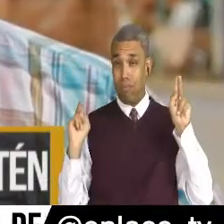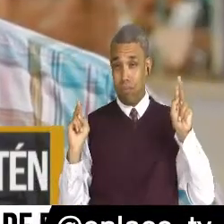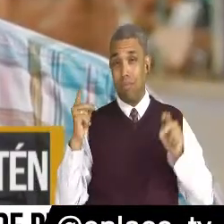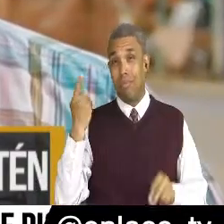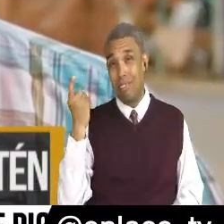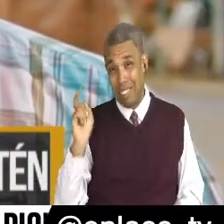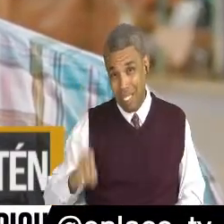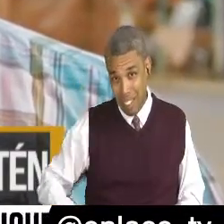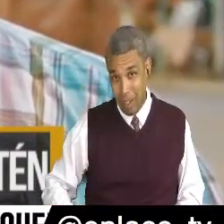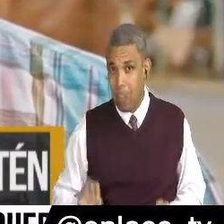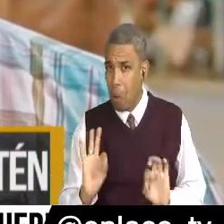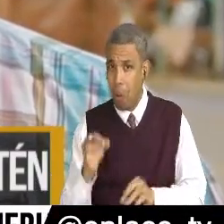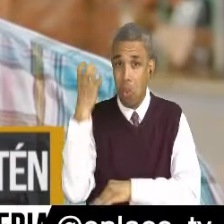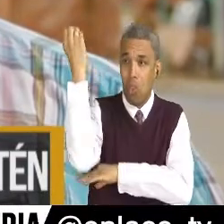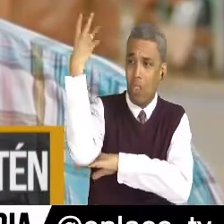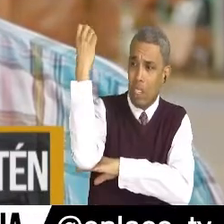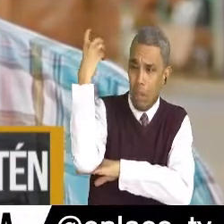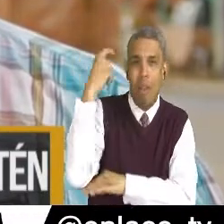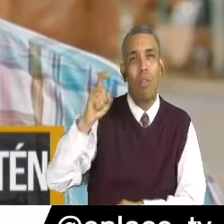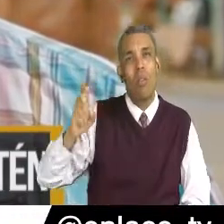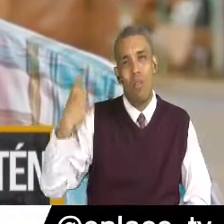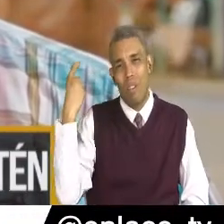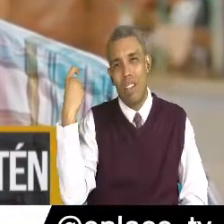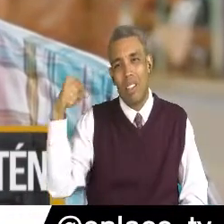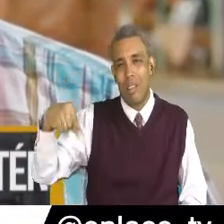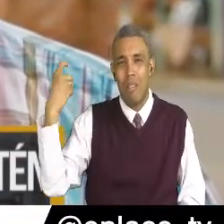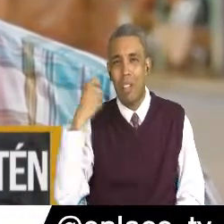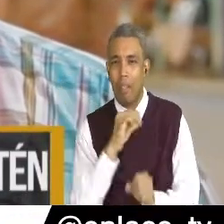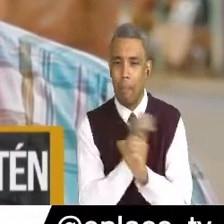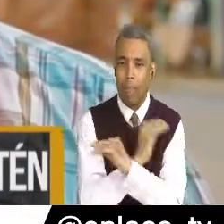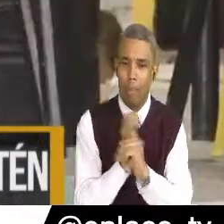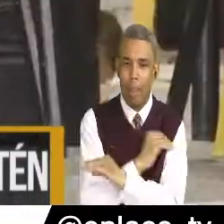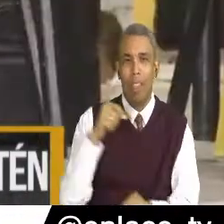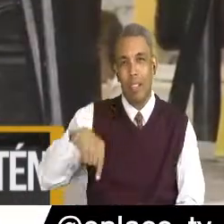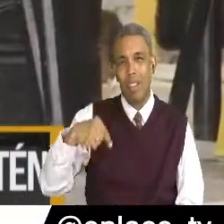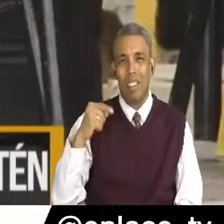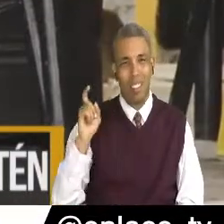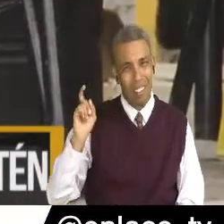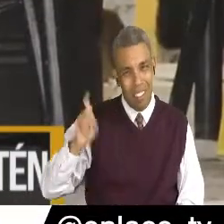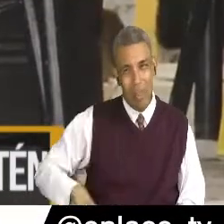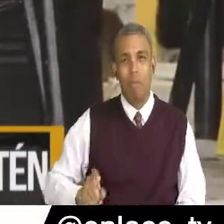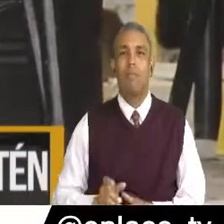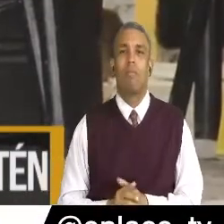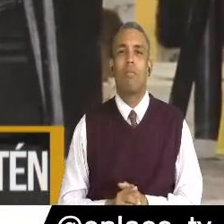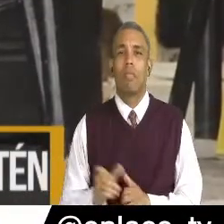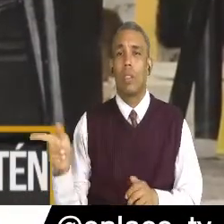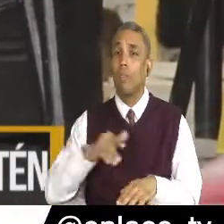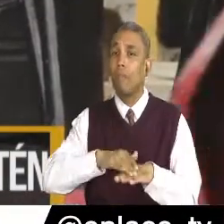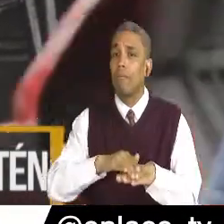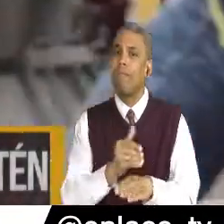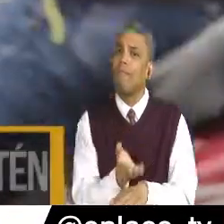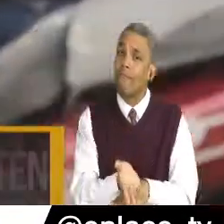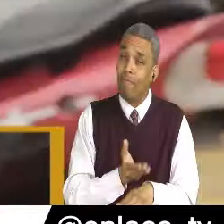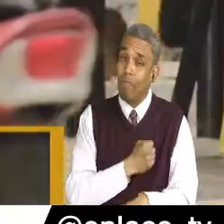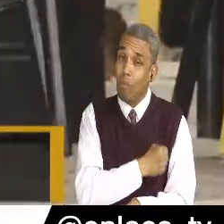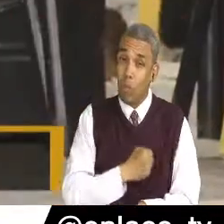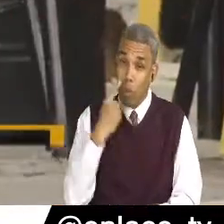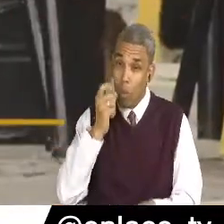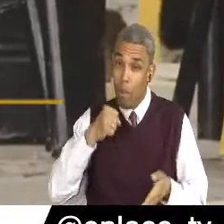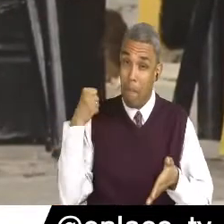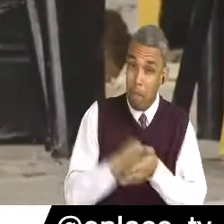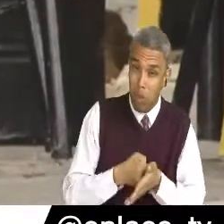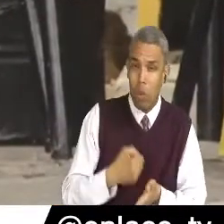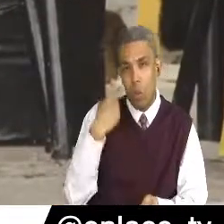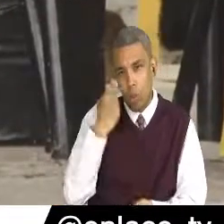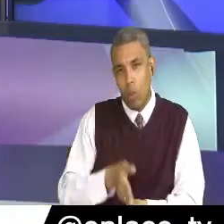un sistema de semáforos para poder solucionar este problema. No podemos seguir con lo mismo toda la vida. Llamado es a las autoridades a tomar medidas para evitar este tipo de accidentes